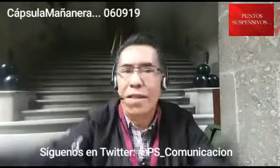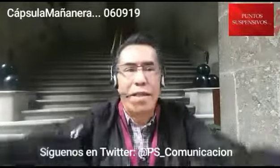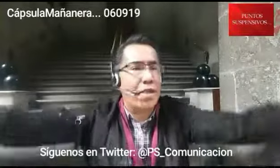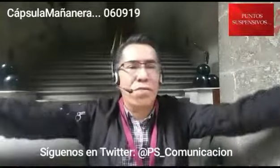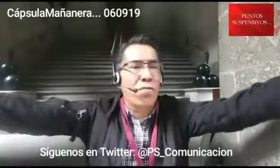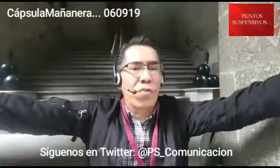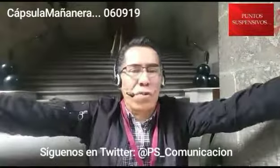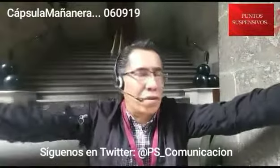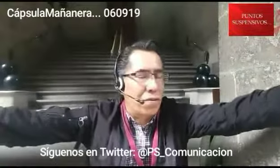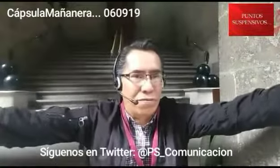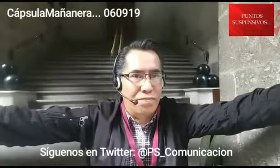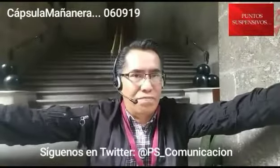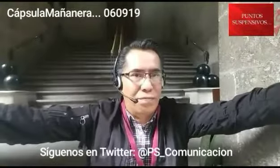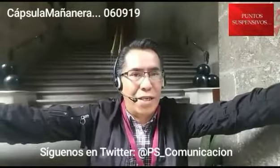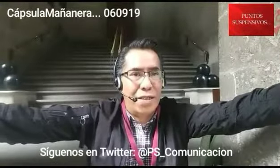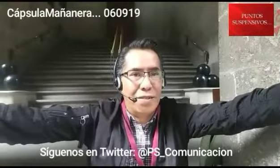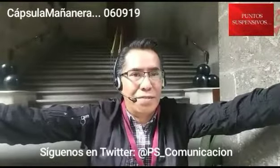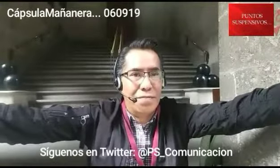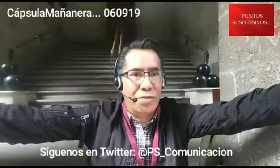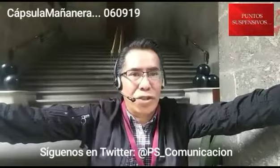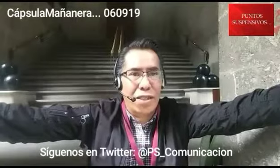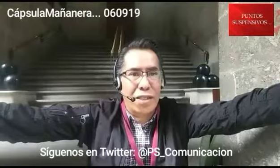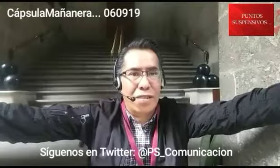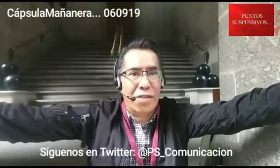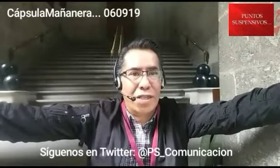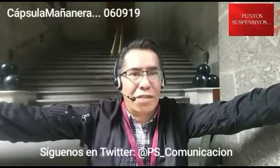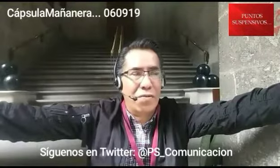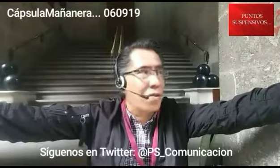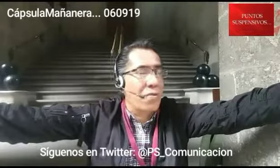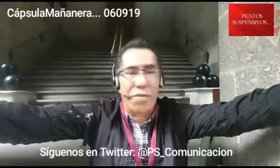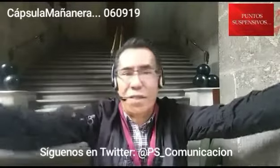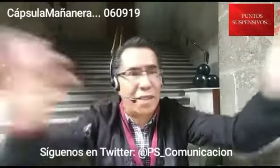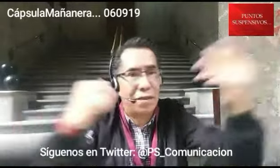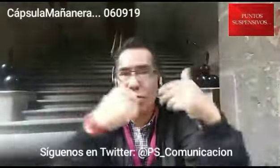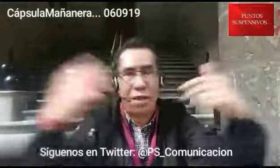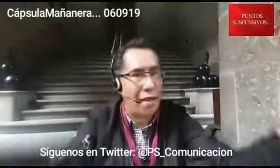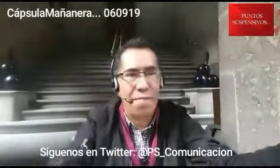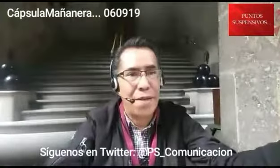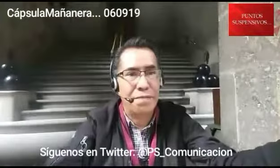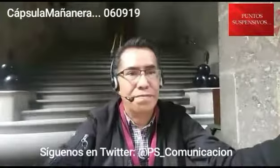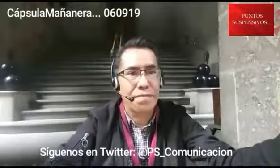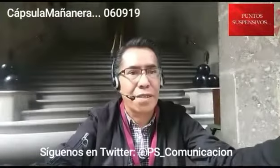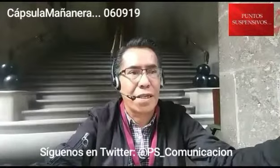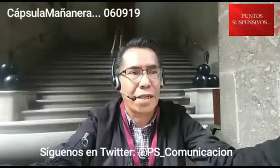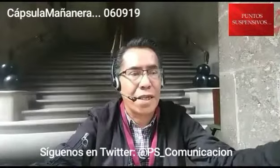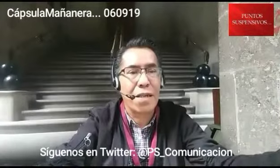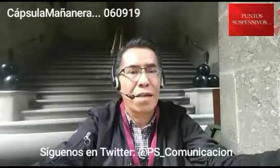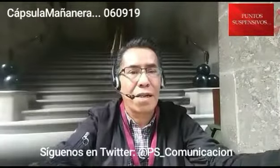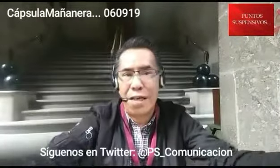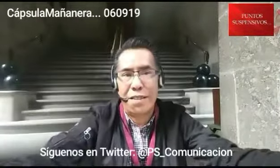dudas. Tengan un muy bonito viernes. Yo les agradezco que hayan estado conmigo. Mi nombre es Héctor de la Tempa